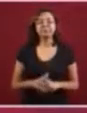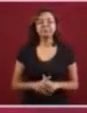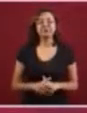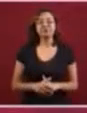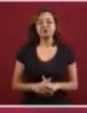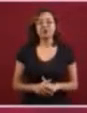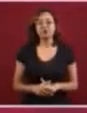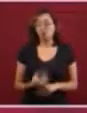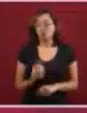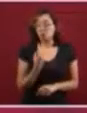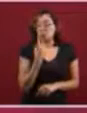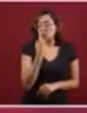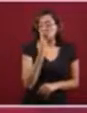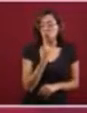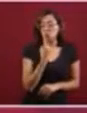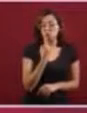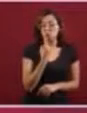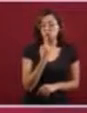particular,